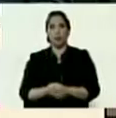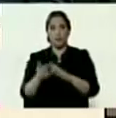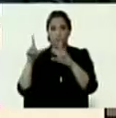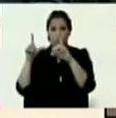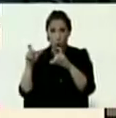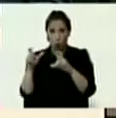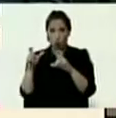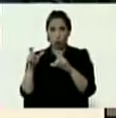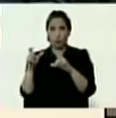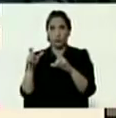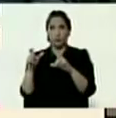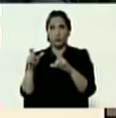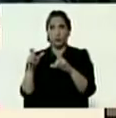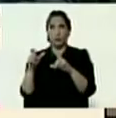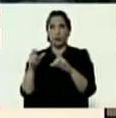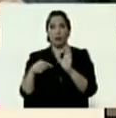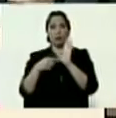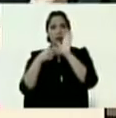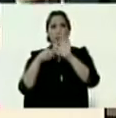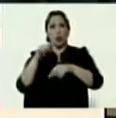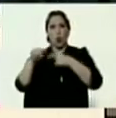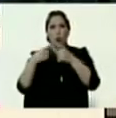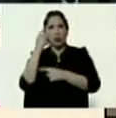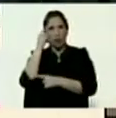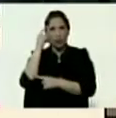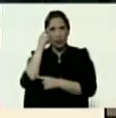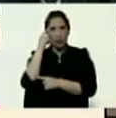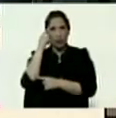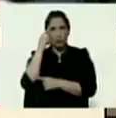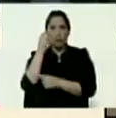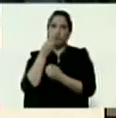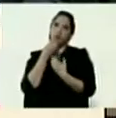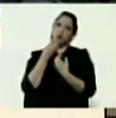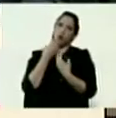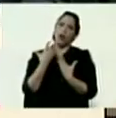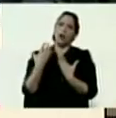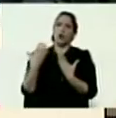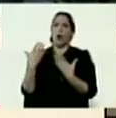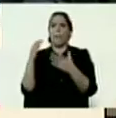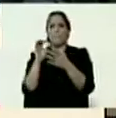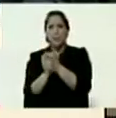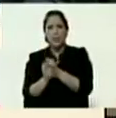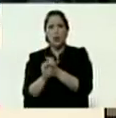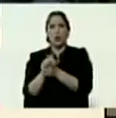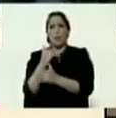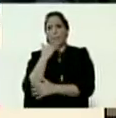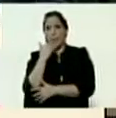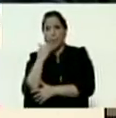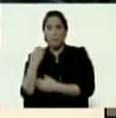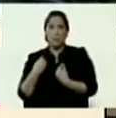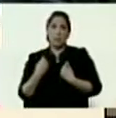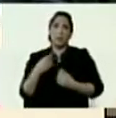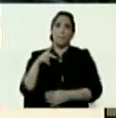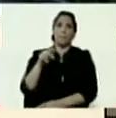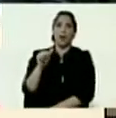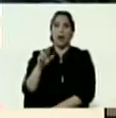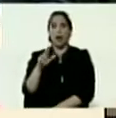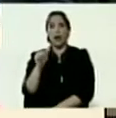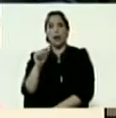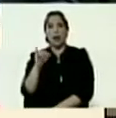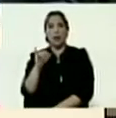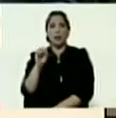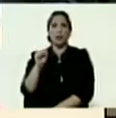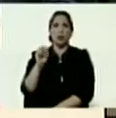señor Novelli presenta al día siguiente, como si es que los buenos vecinos de la localidad del Paraíso trasladaban al señor